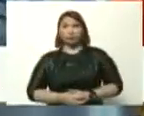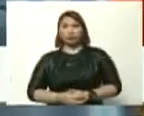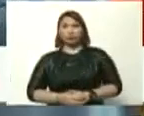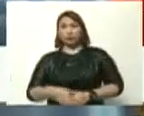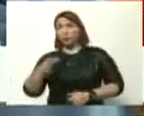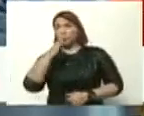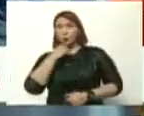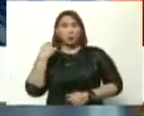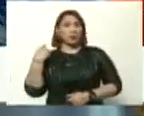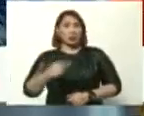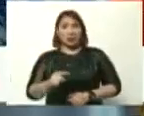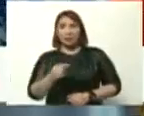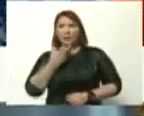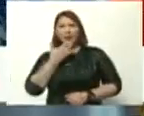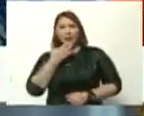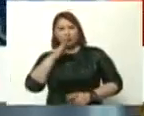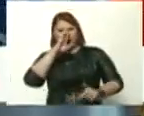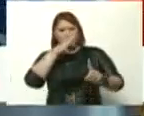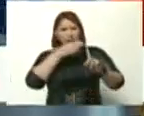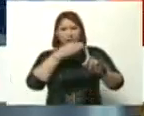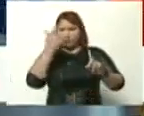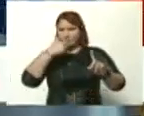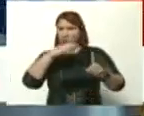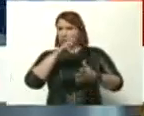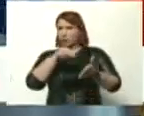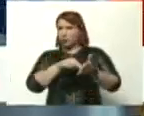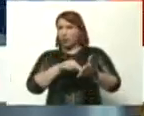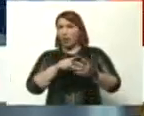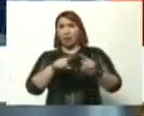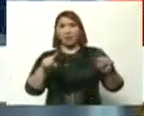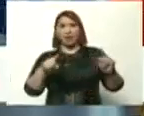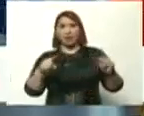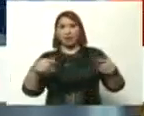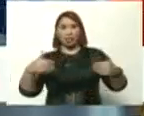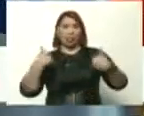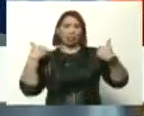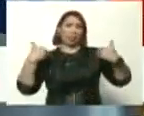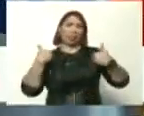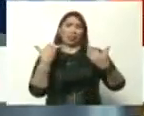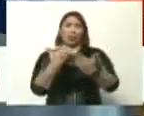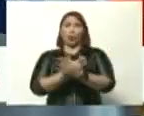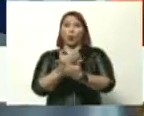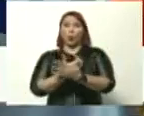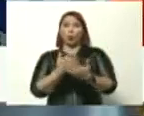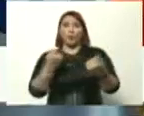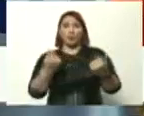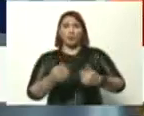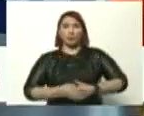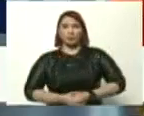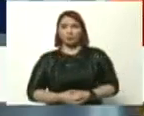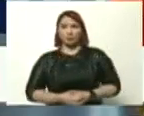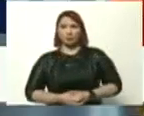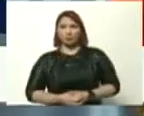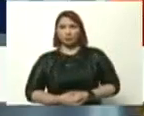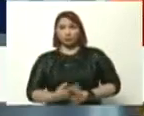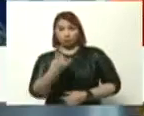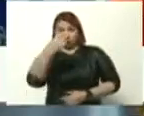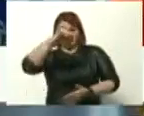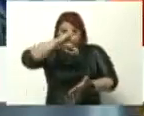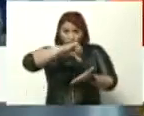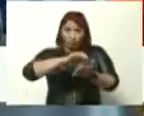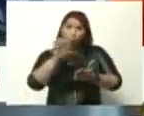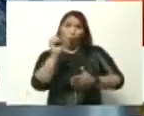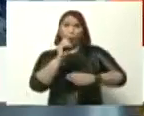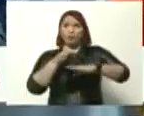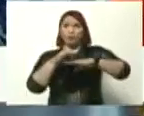una connotación de carácter nacional, pero que afectan la economía de una ciudad, de un